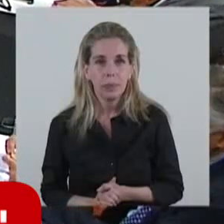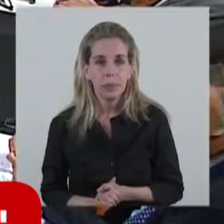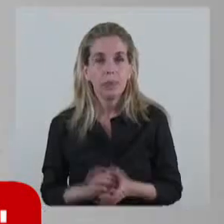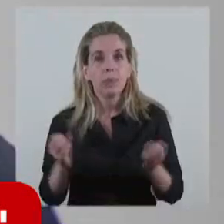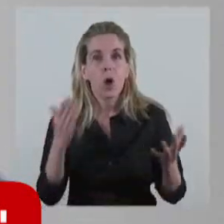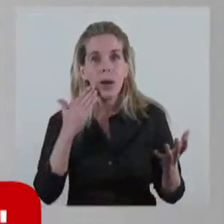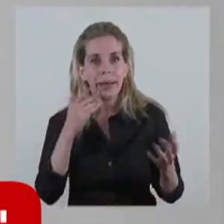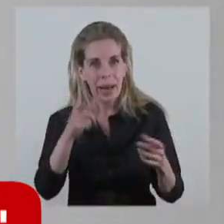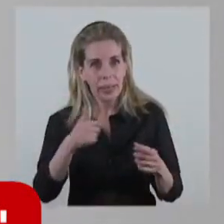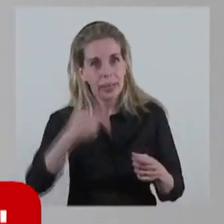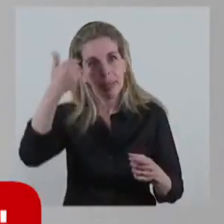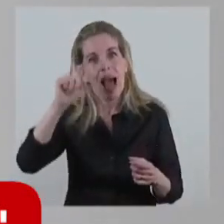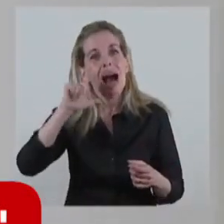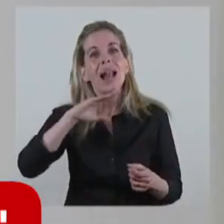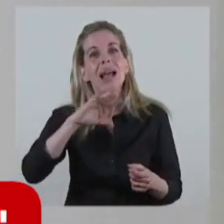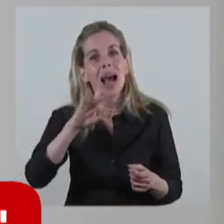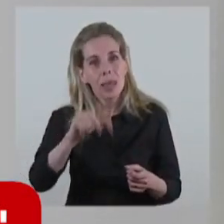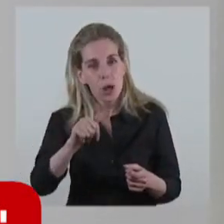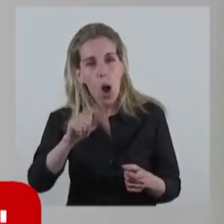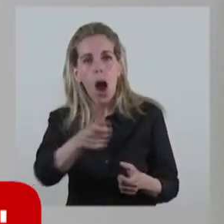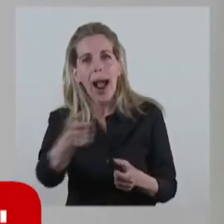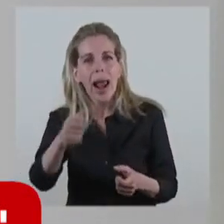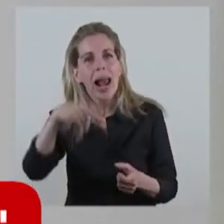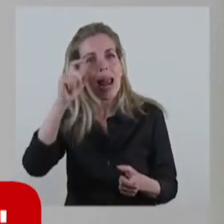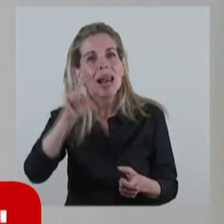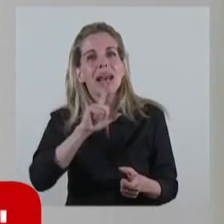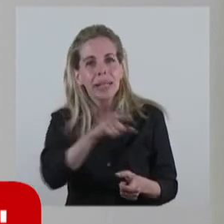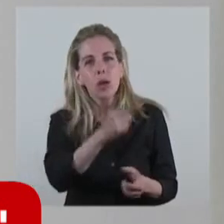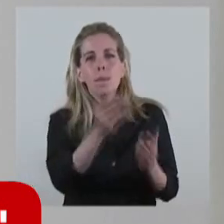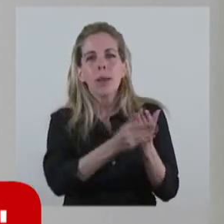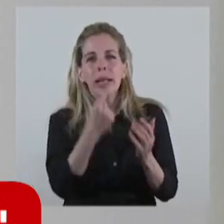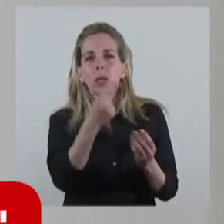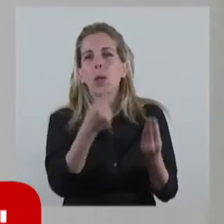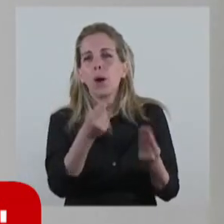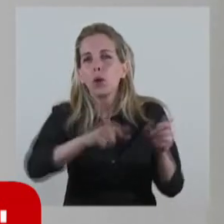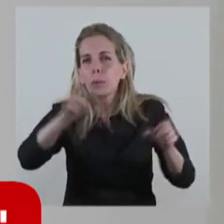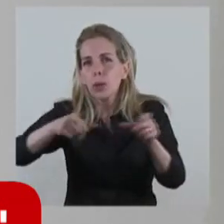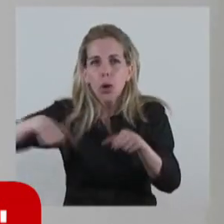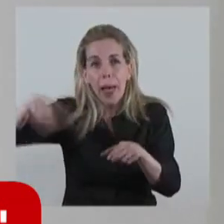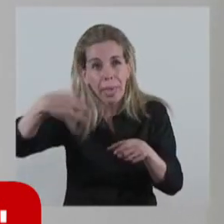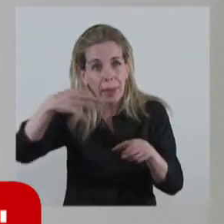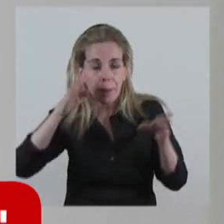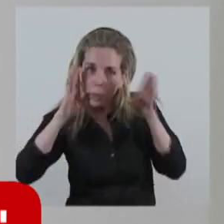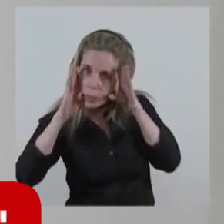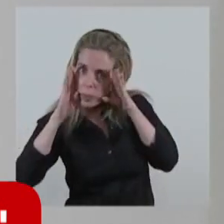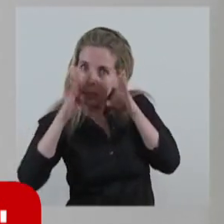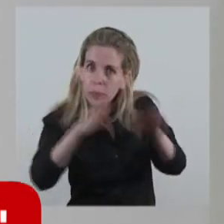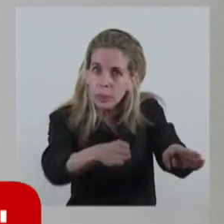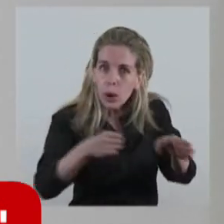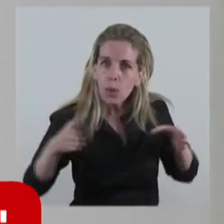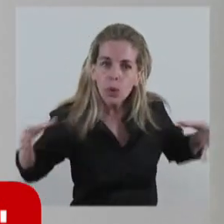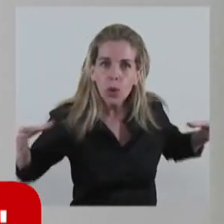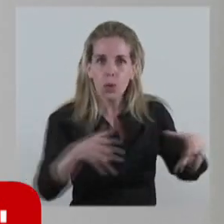Buenas tardes, Alejandro Gomel de Reperfiral, Canal Net. Ministro, habló de ir todos en un mismo rumbo, en un mismo sentido. ¿Cree que hay